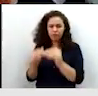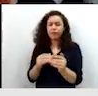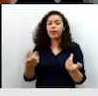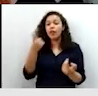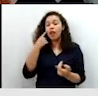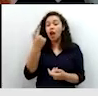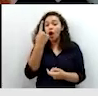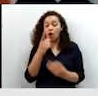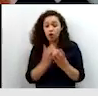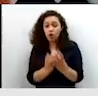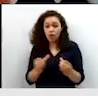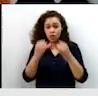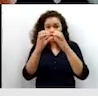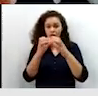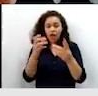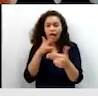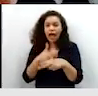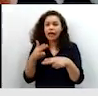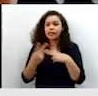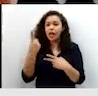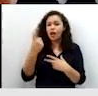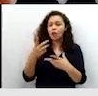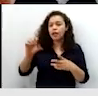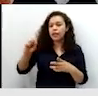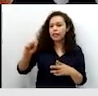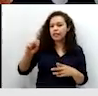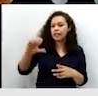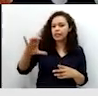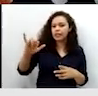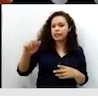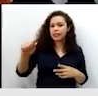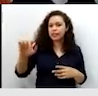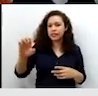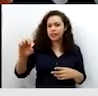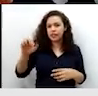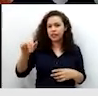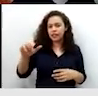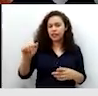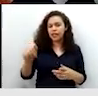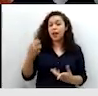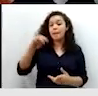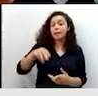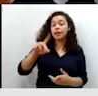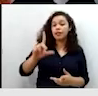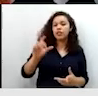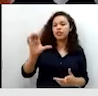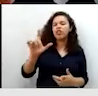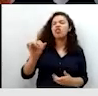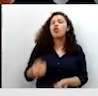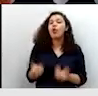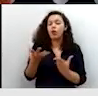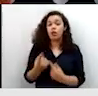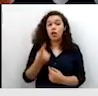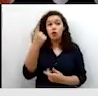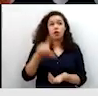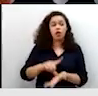botella hasta una cisterna. ¿Cuántos mililitros vamos a estar utilizando de cloro? Lo habitual para 1 litro de